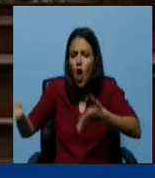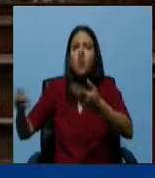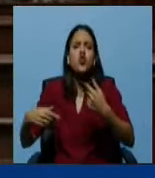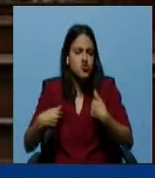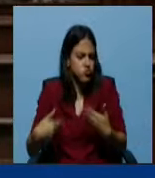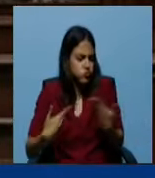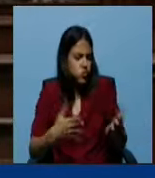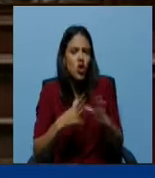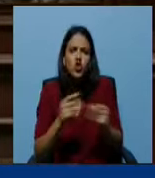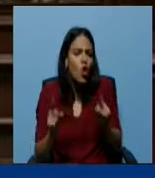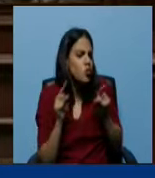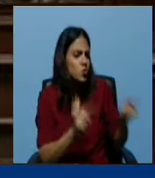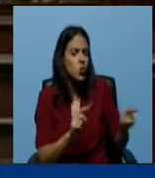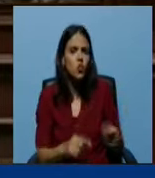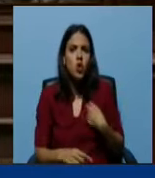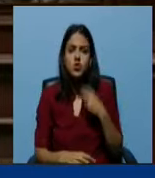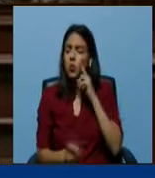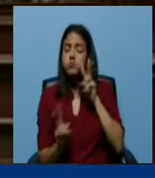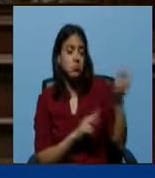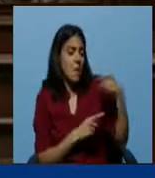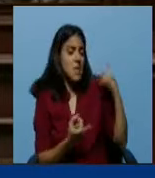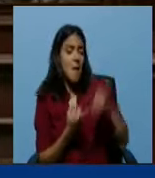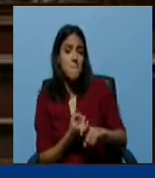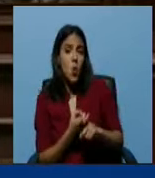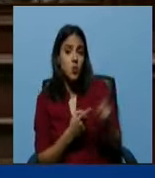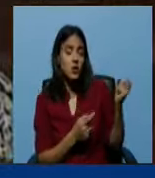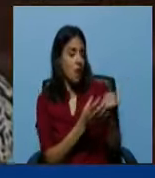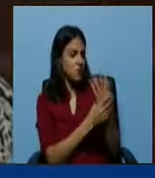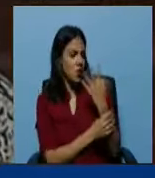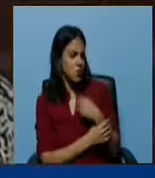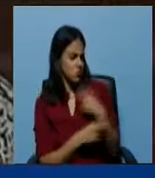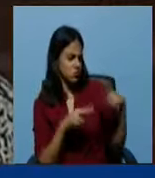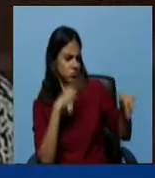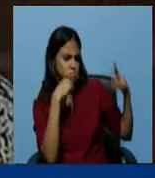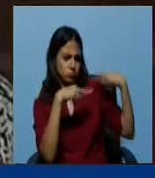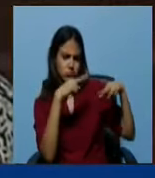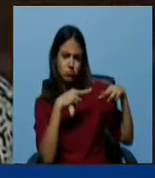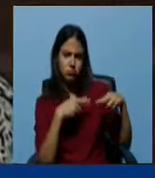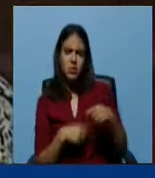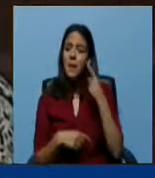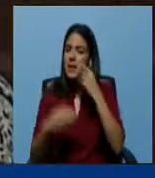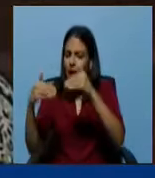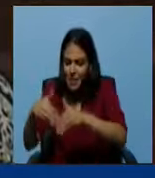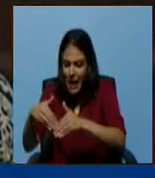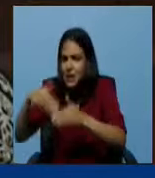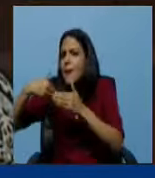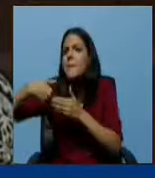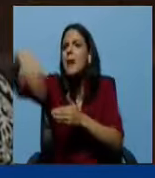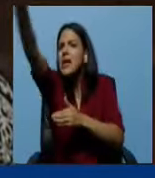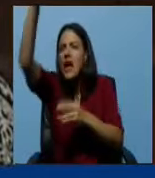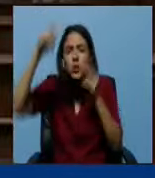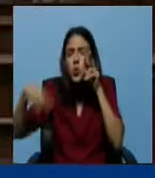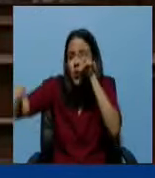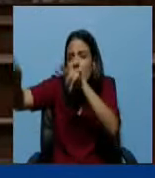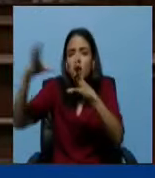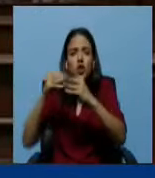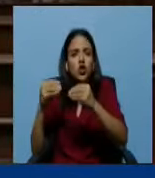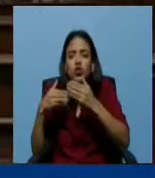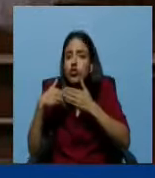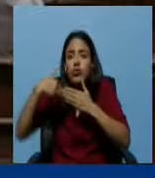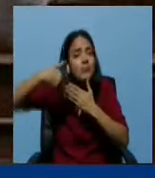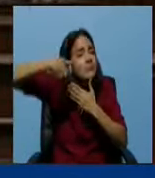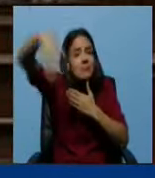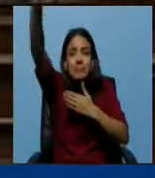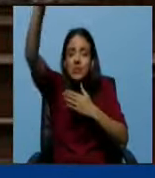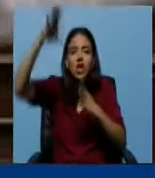Yo veo así, le decía, me mira así. De aquí para allá es tuyo. Y de aquí para allá, la máquina que